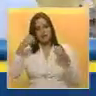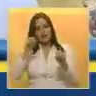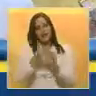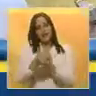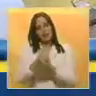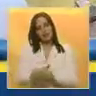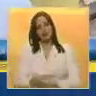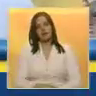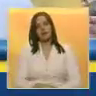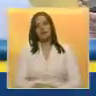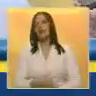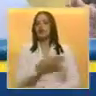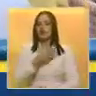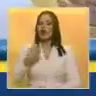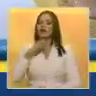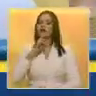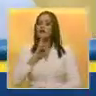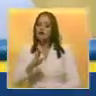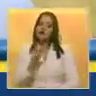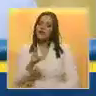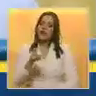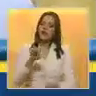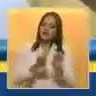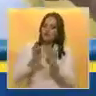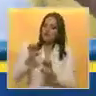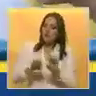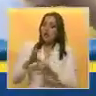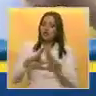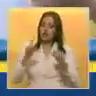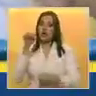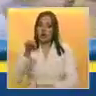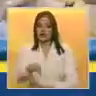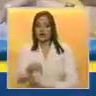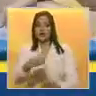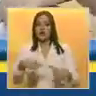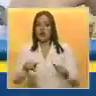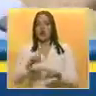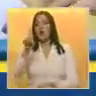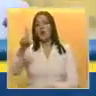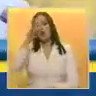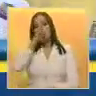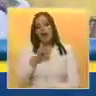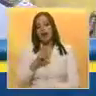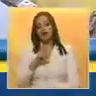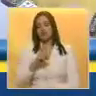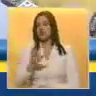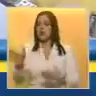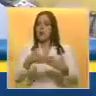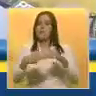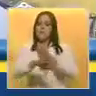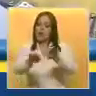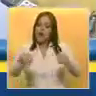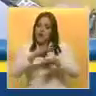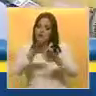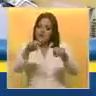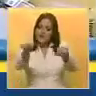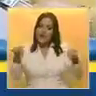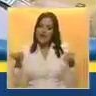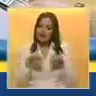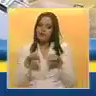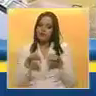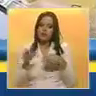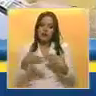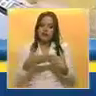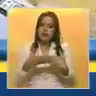quiero decirle al presidente Chávez que se pasee un poco por los alrededores del Pachencho Romero. Un año cerradas las piscinas del polideportivo. Un año